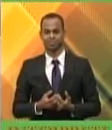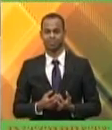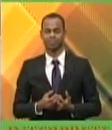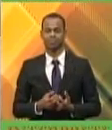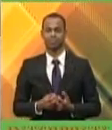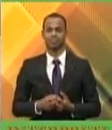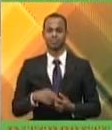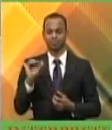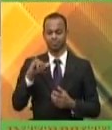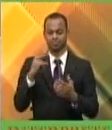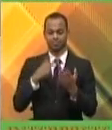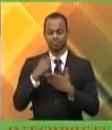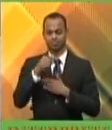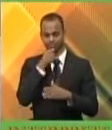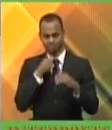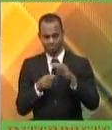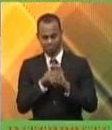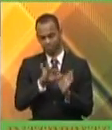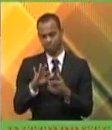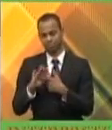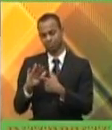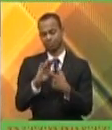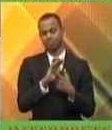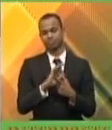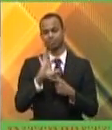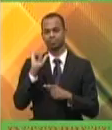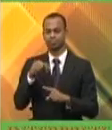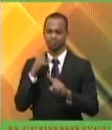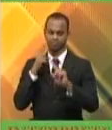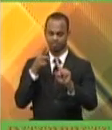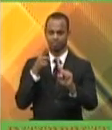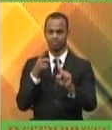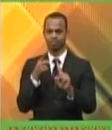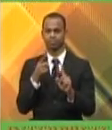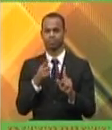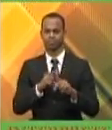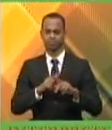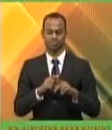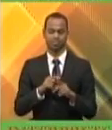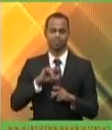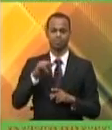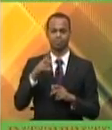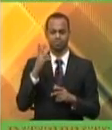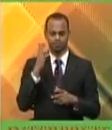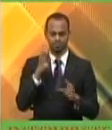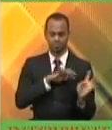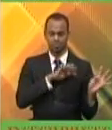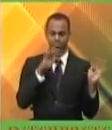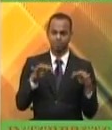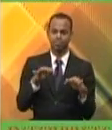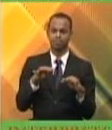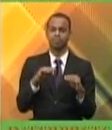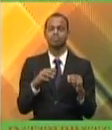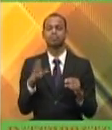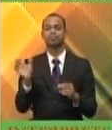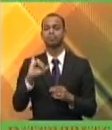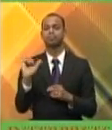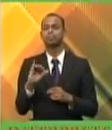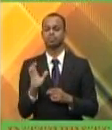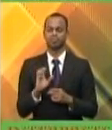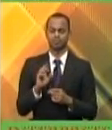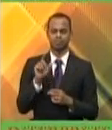pues el programa saliendo del escondite no es éste es la temática del que se visibilicen y como dice